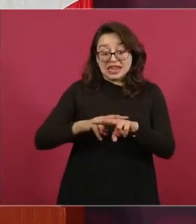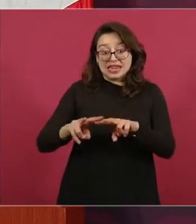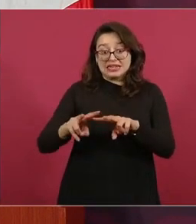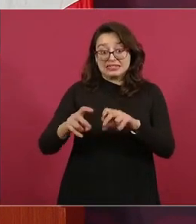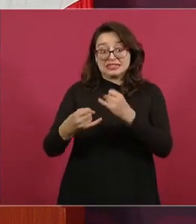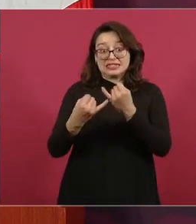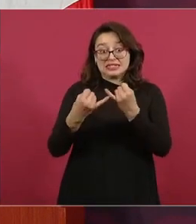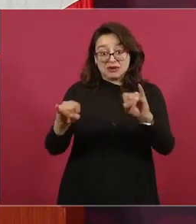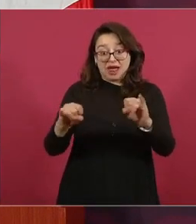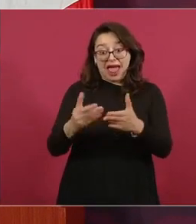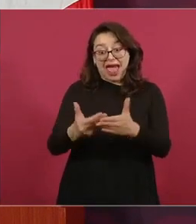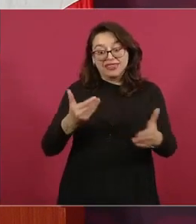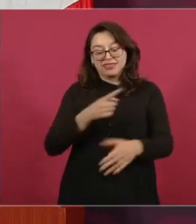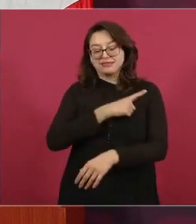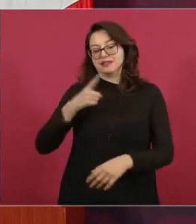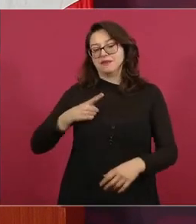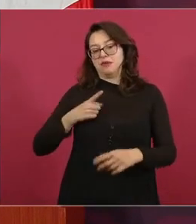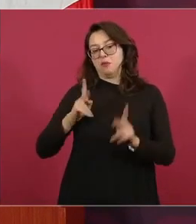Pero va bien.